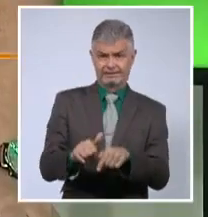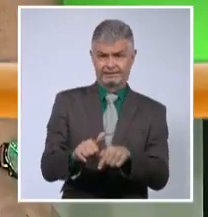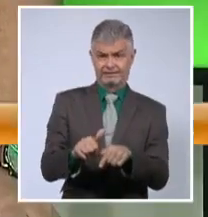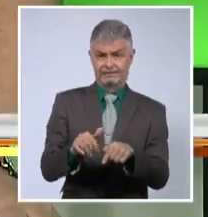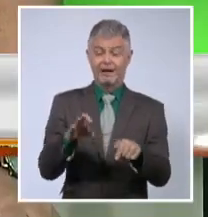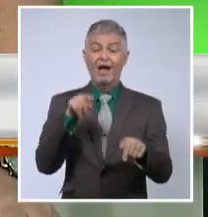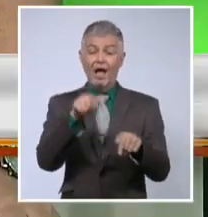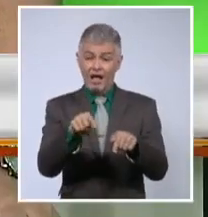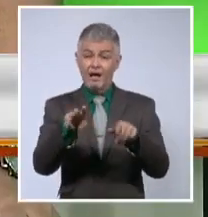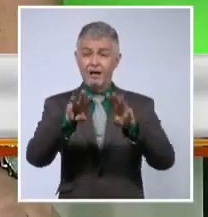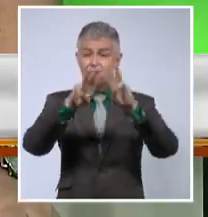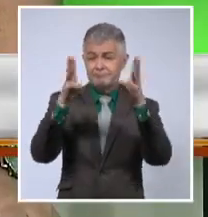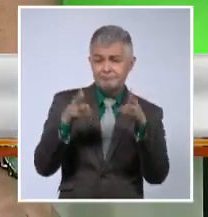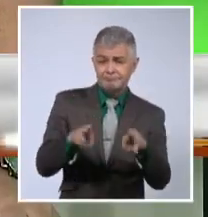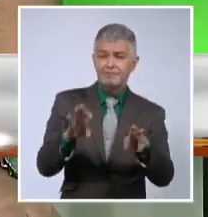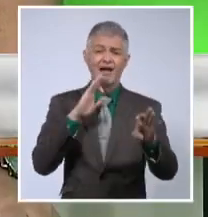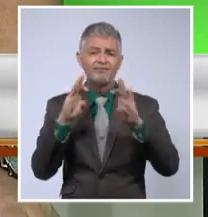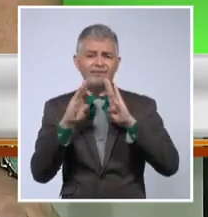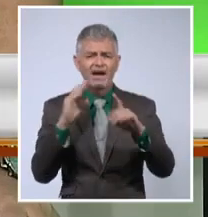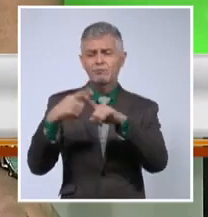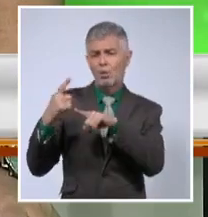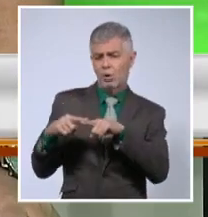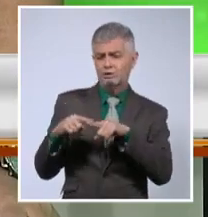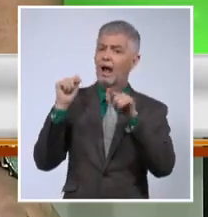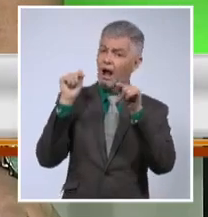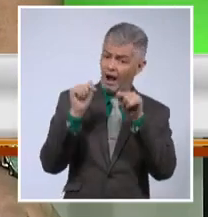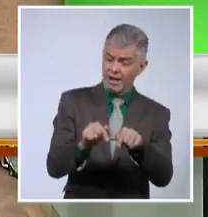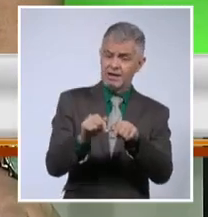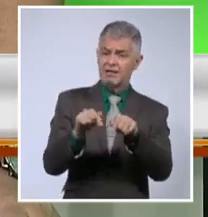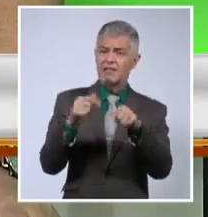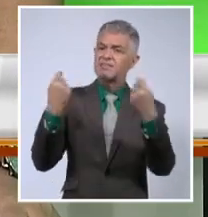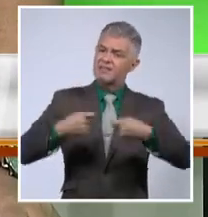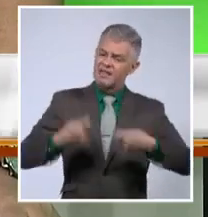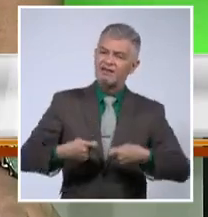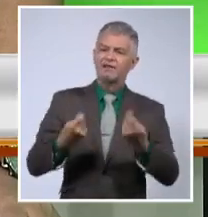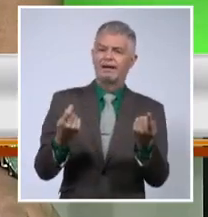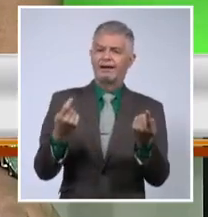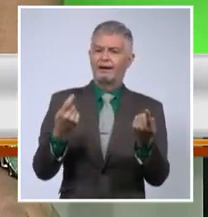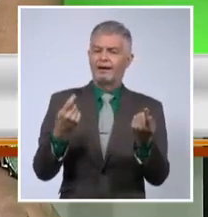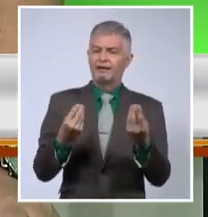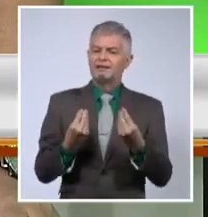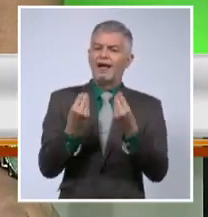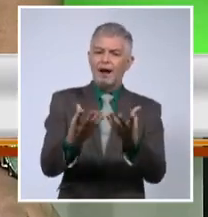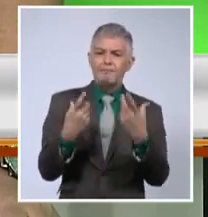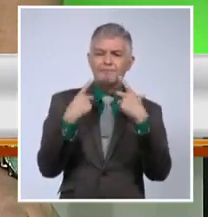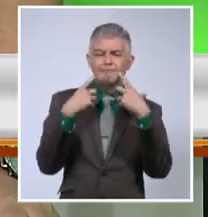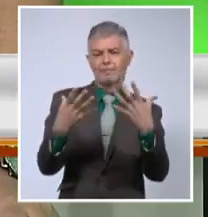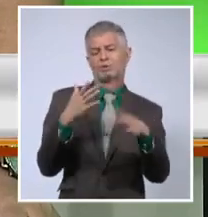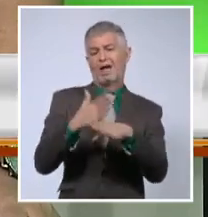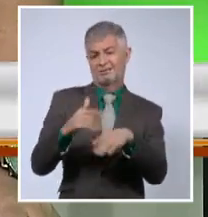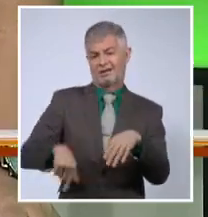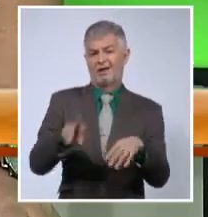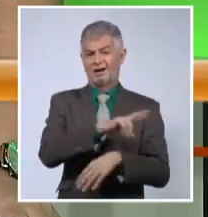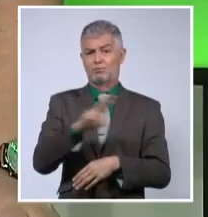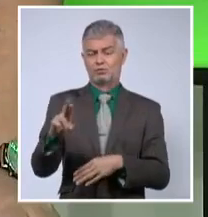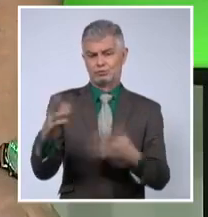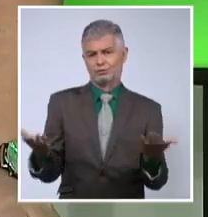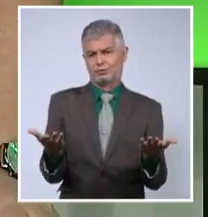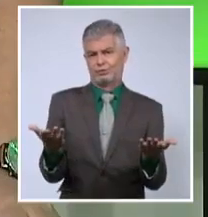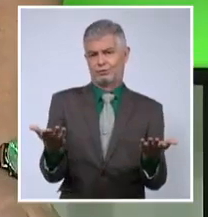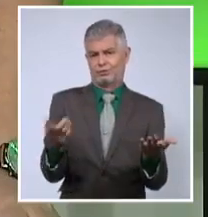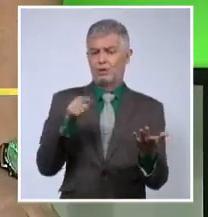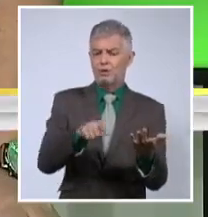medio de ataque, pero puede ser un medio y se tiene que convertir en un medio de defensa importante de la revolución. Pero no es el único, no hay que desechar